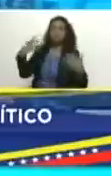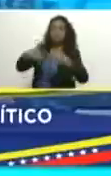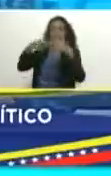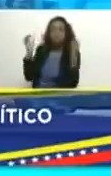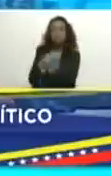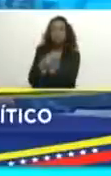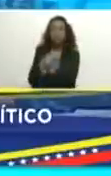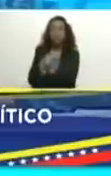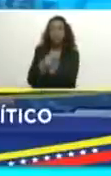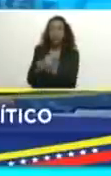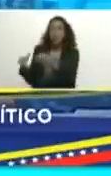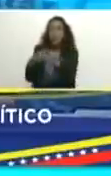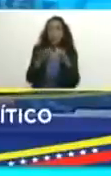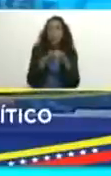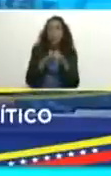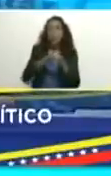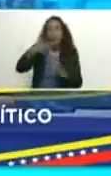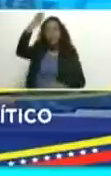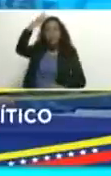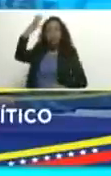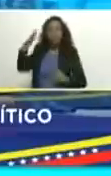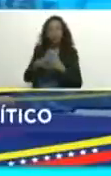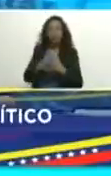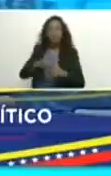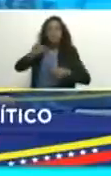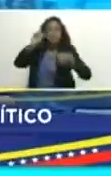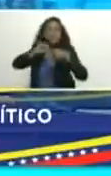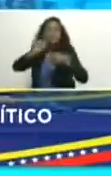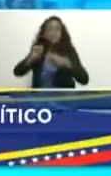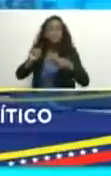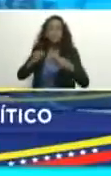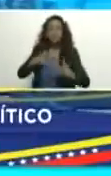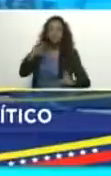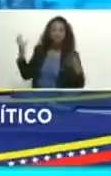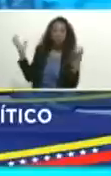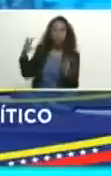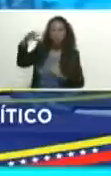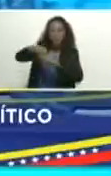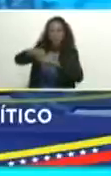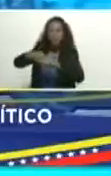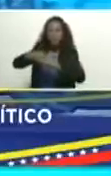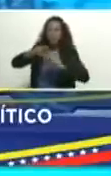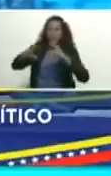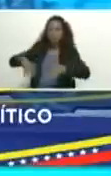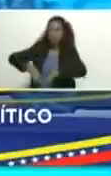a golpear al pueblo, a dañar la paz interna.